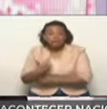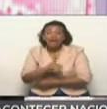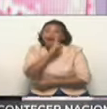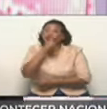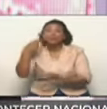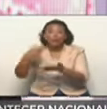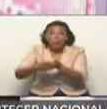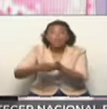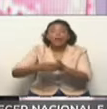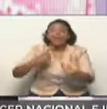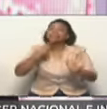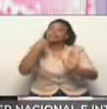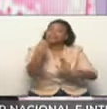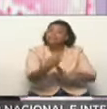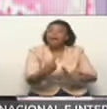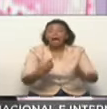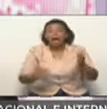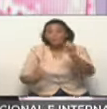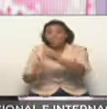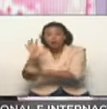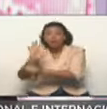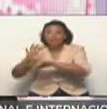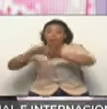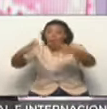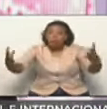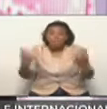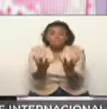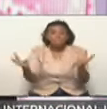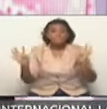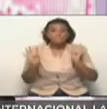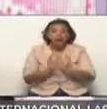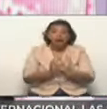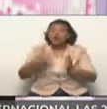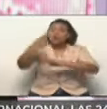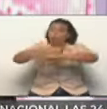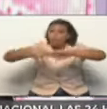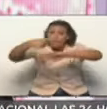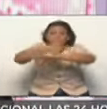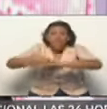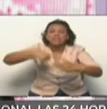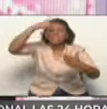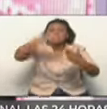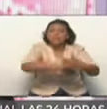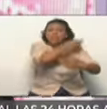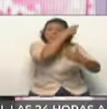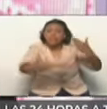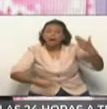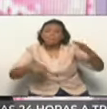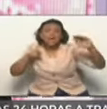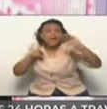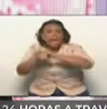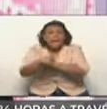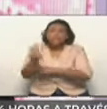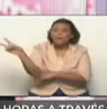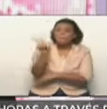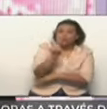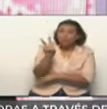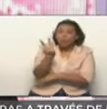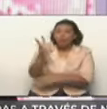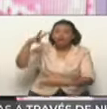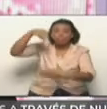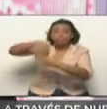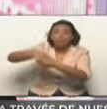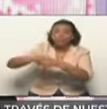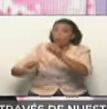para establecer ante la mesa de negociación que su gobierno vetaba el ingreso en esta oportunidad